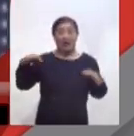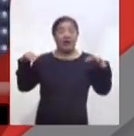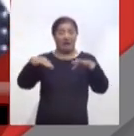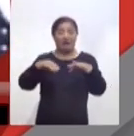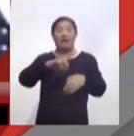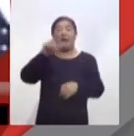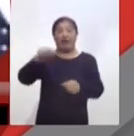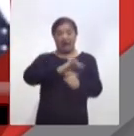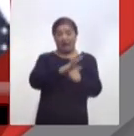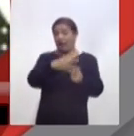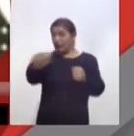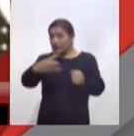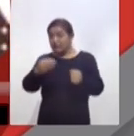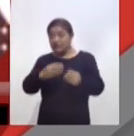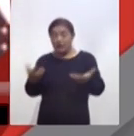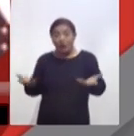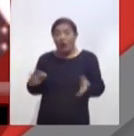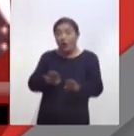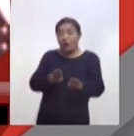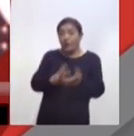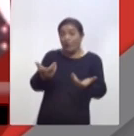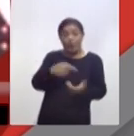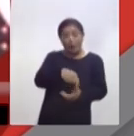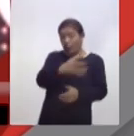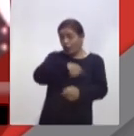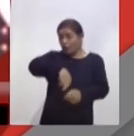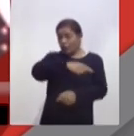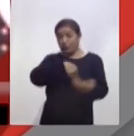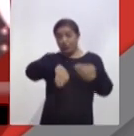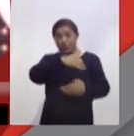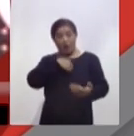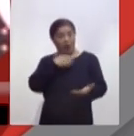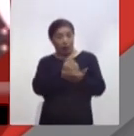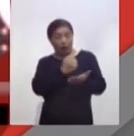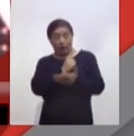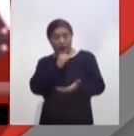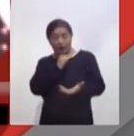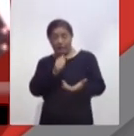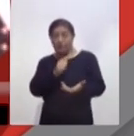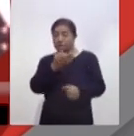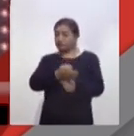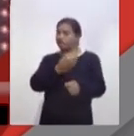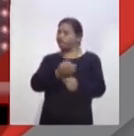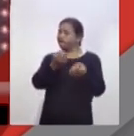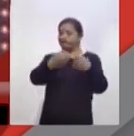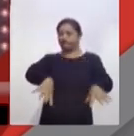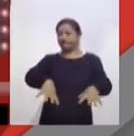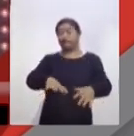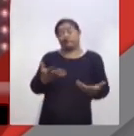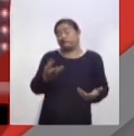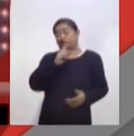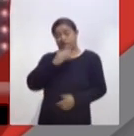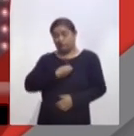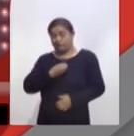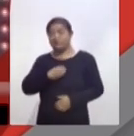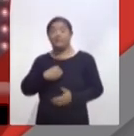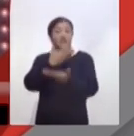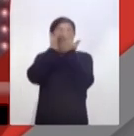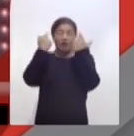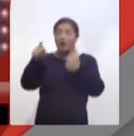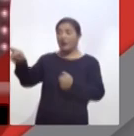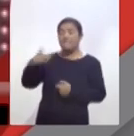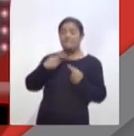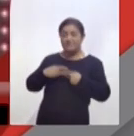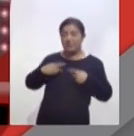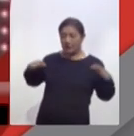Si no conseguimos tener éxito en el reinicio de las competencias, esta temporada probablemente se perderá por completo. No sabemos si se podrá jugar con público o